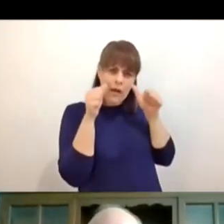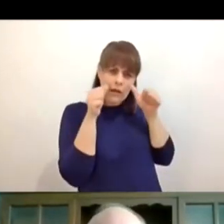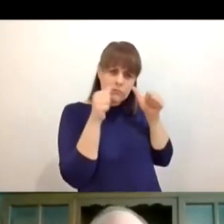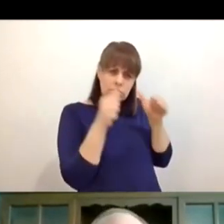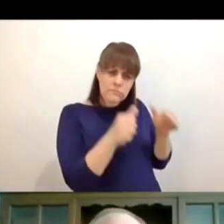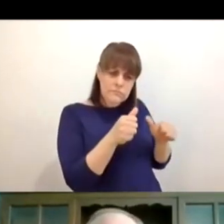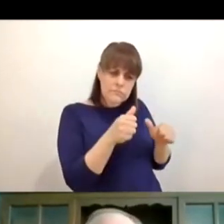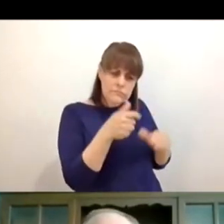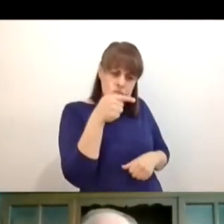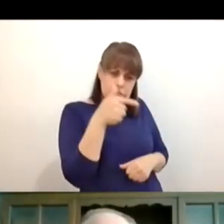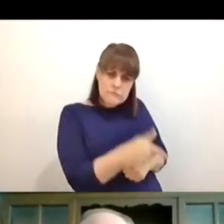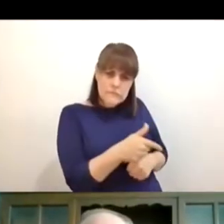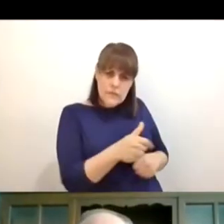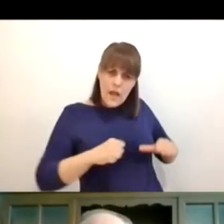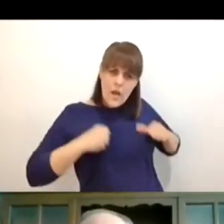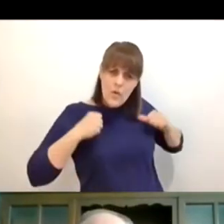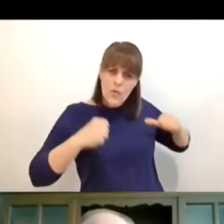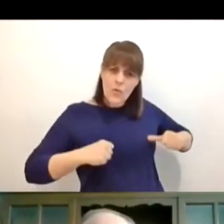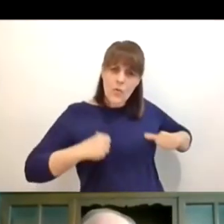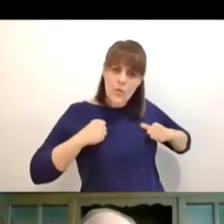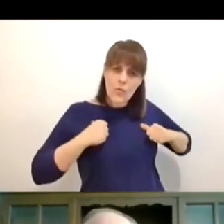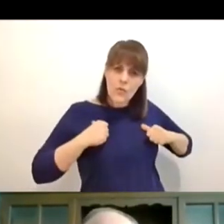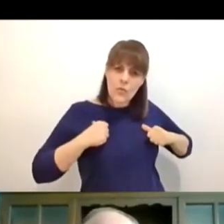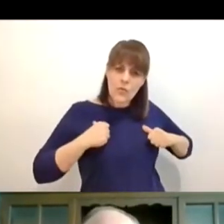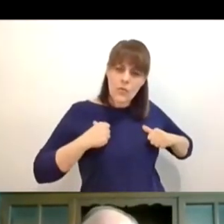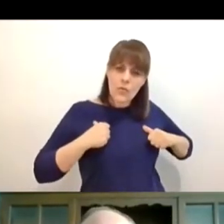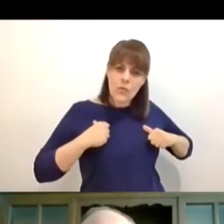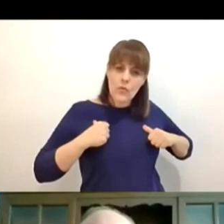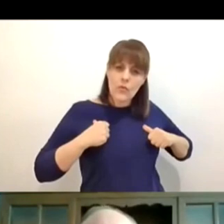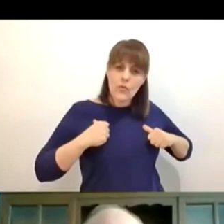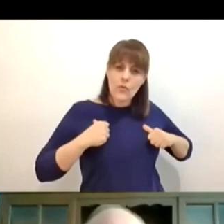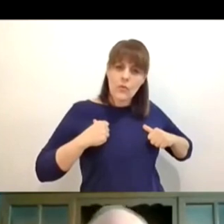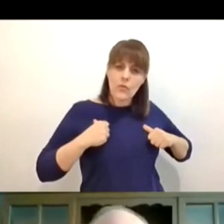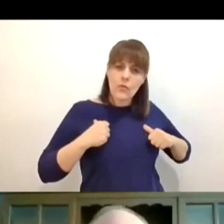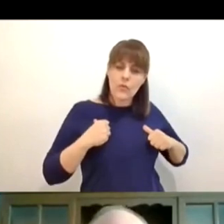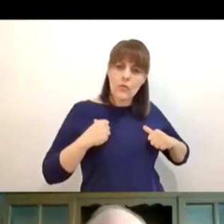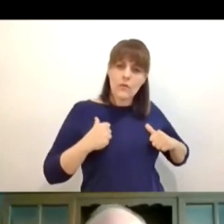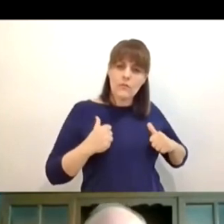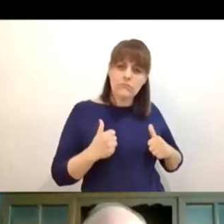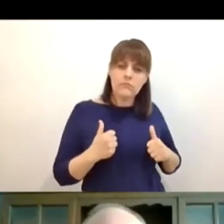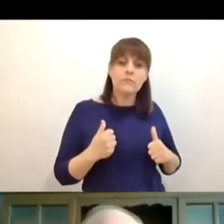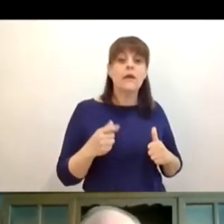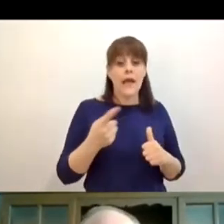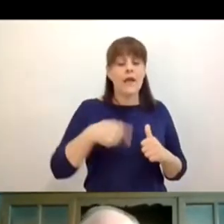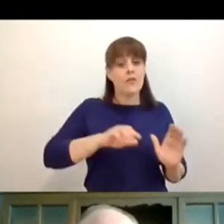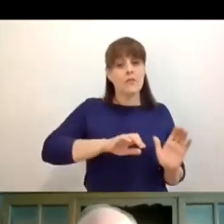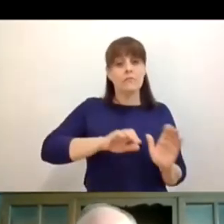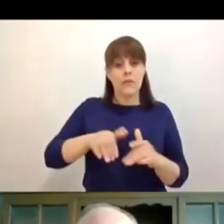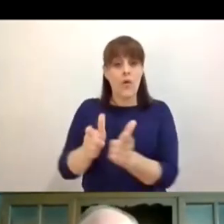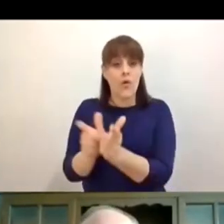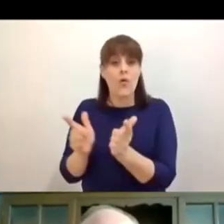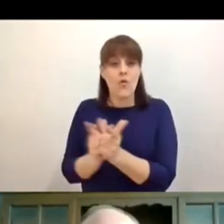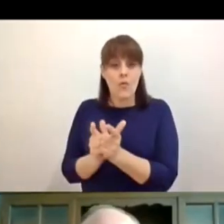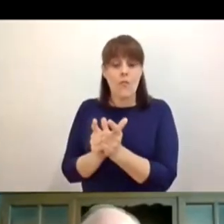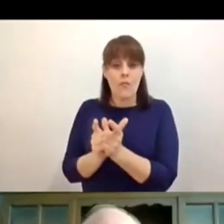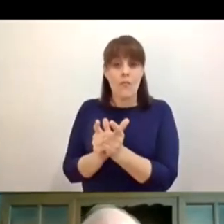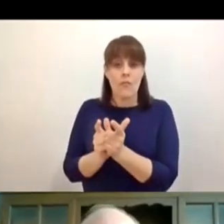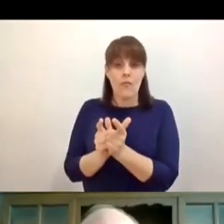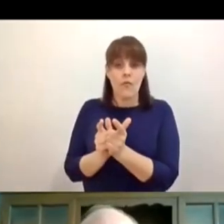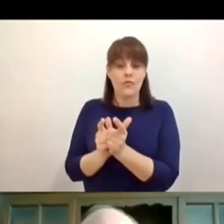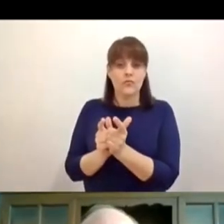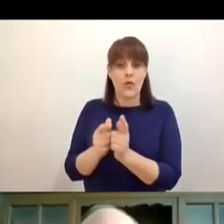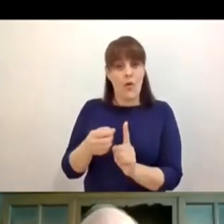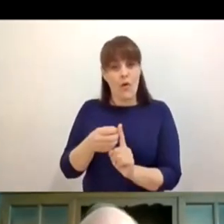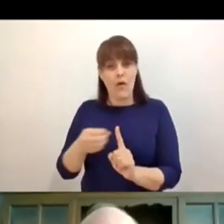graves, especialmente con los que pertenecen también a grupos delictivos organizados y los